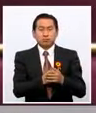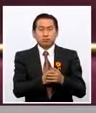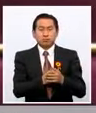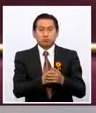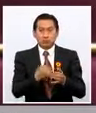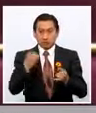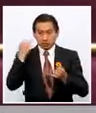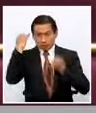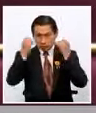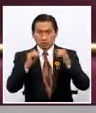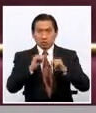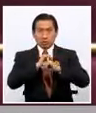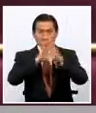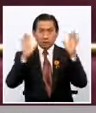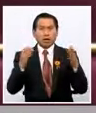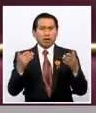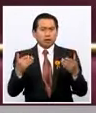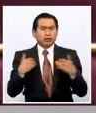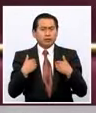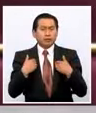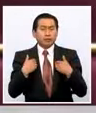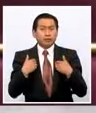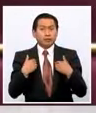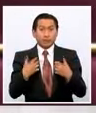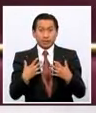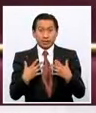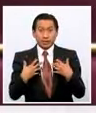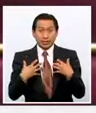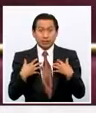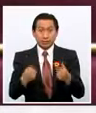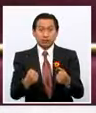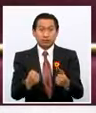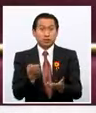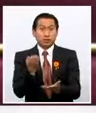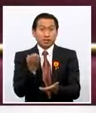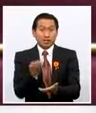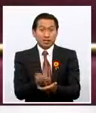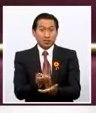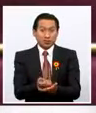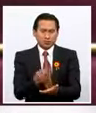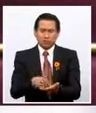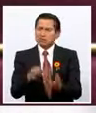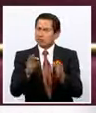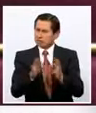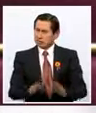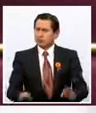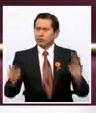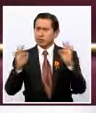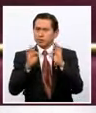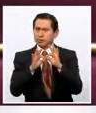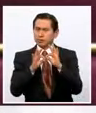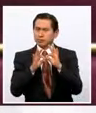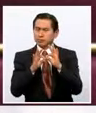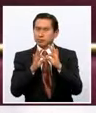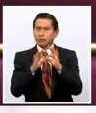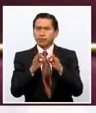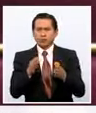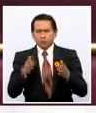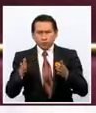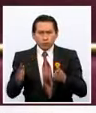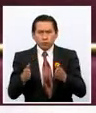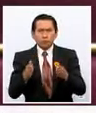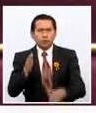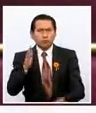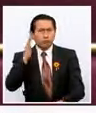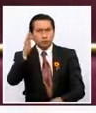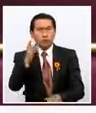y sabemos que la salud y la economía es lo que importa tenemos el rumbo y tenemos